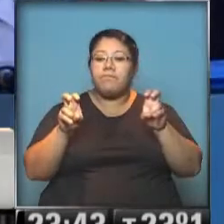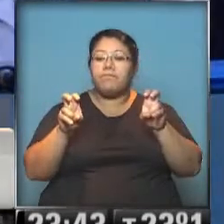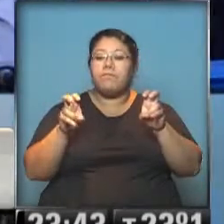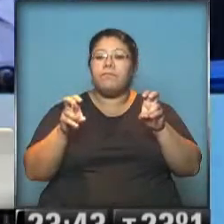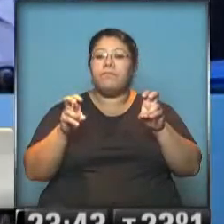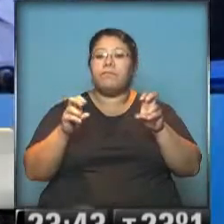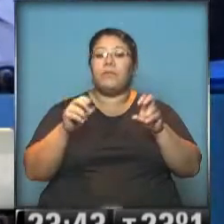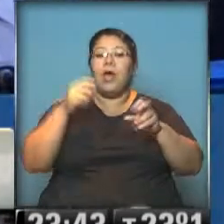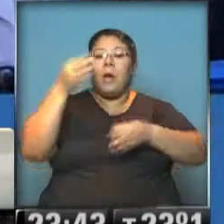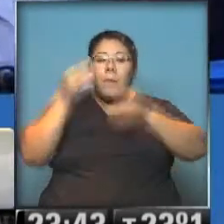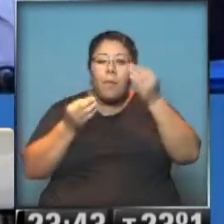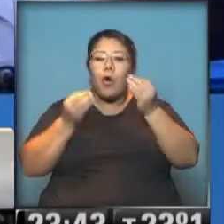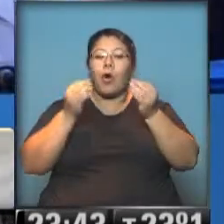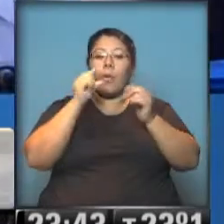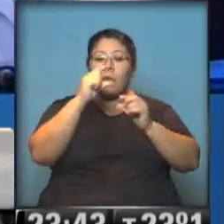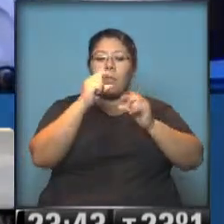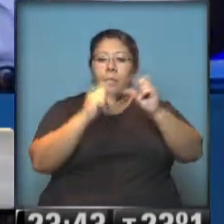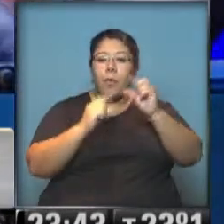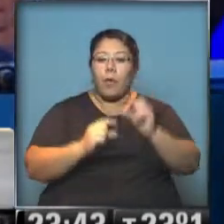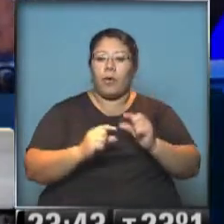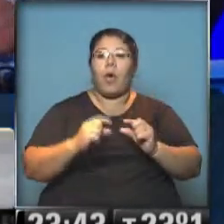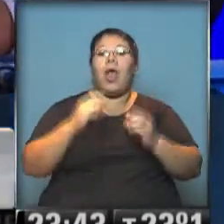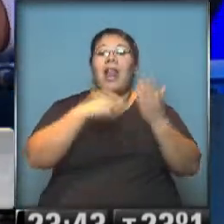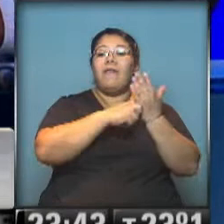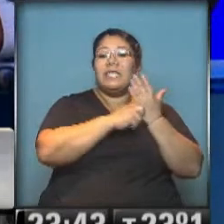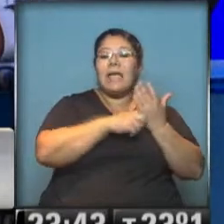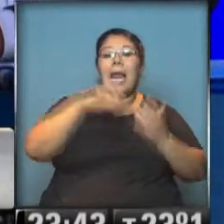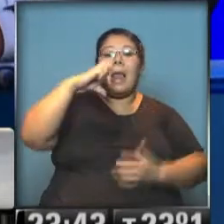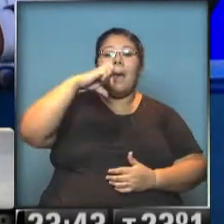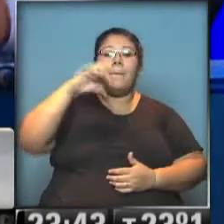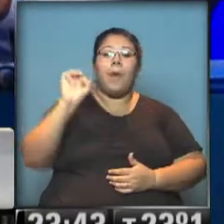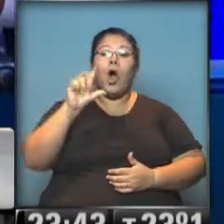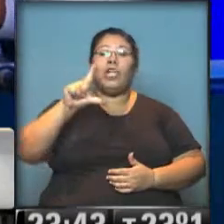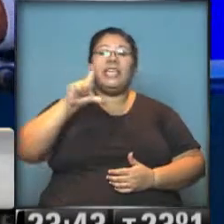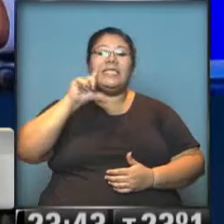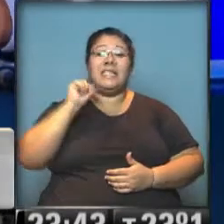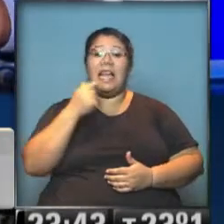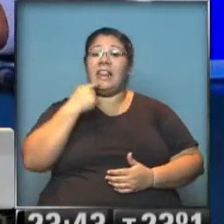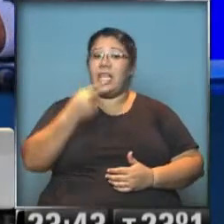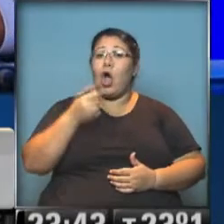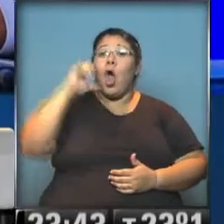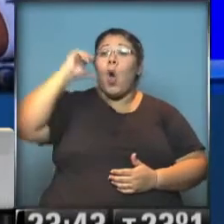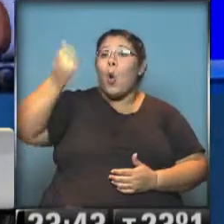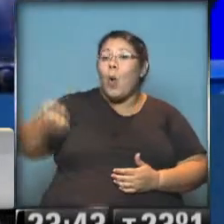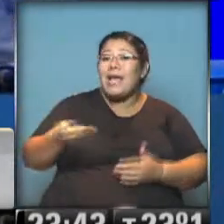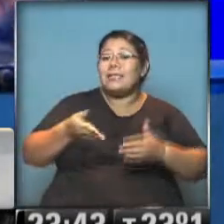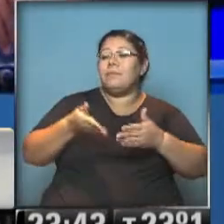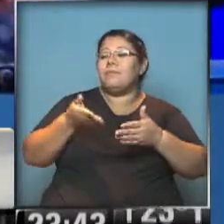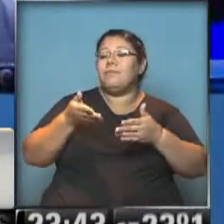analizando un poco de qué se trata. Lo que dice Polichita es que Rafecas se apuró, que fue prematuro